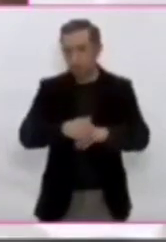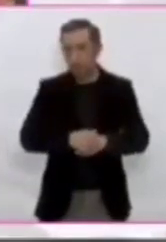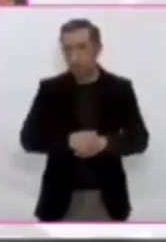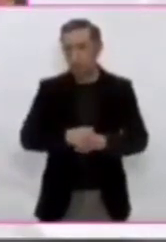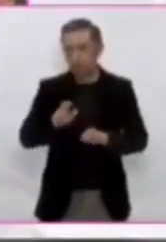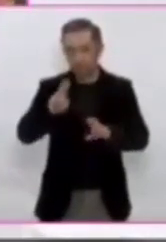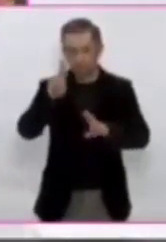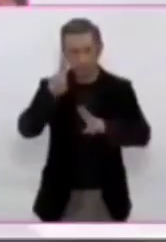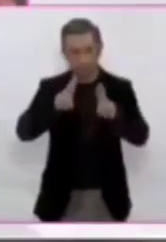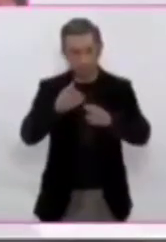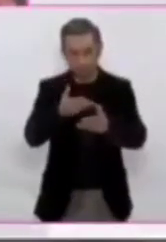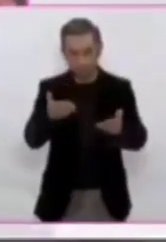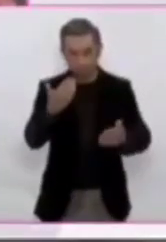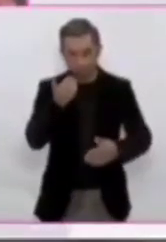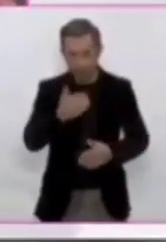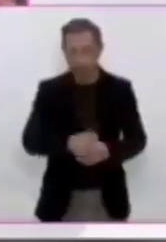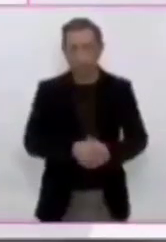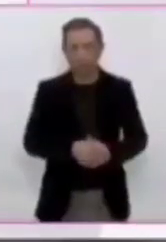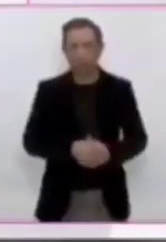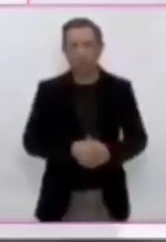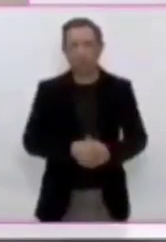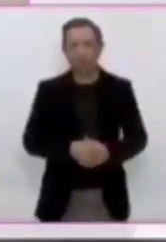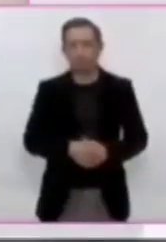Si no hay intervenciones,